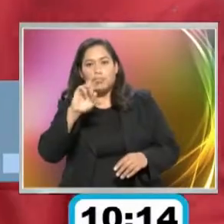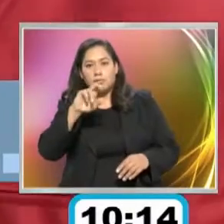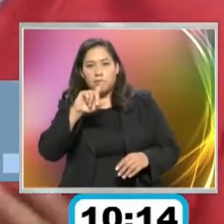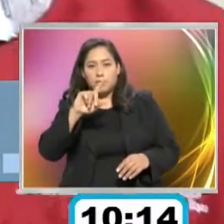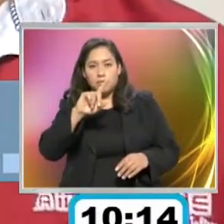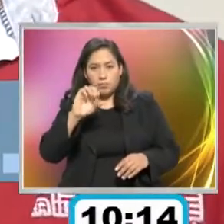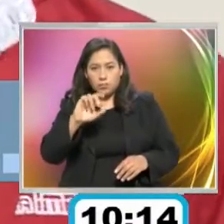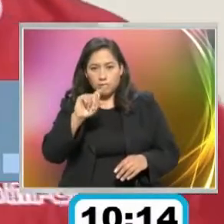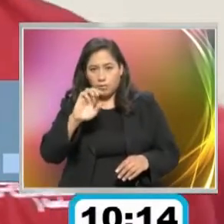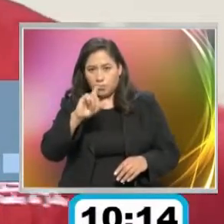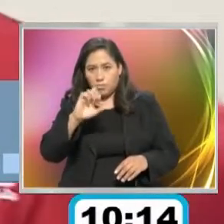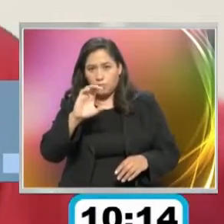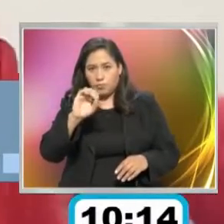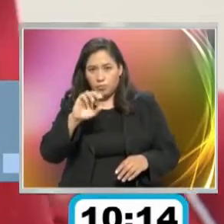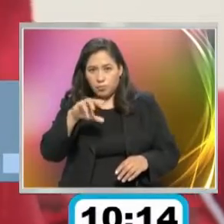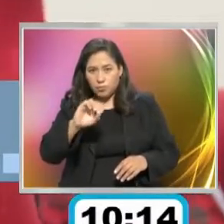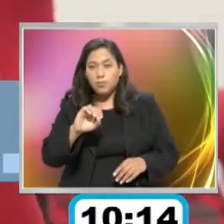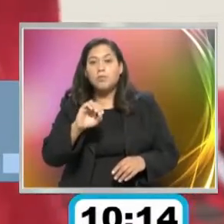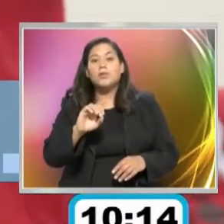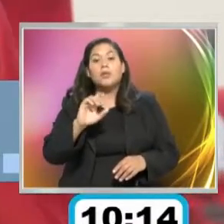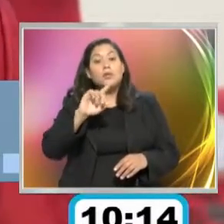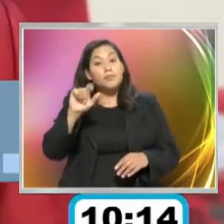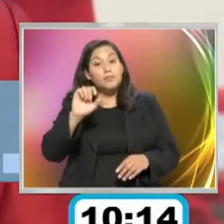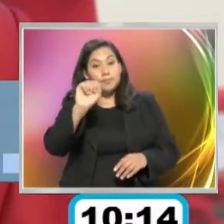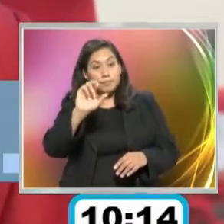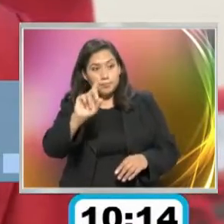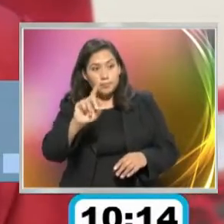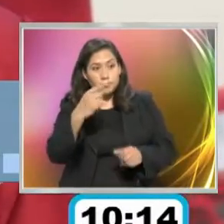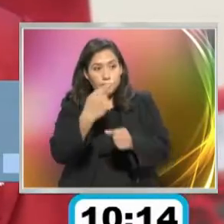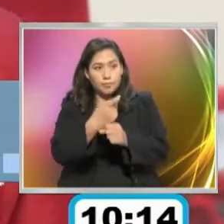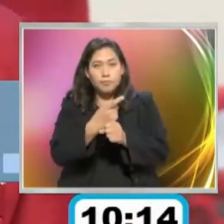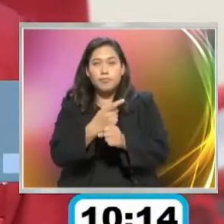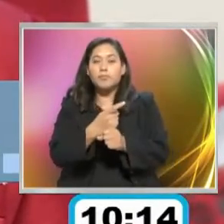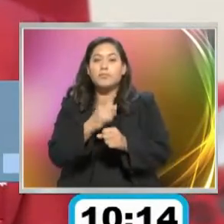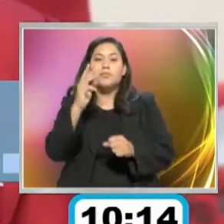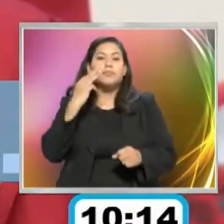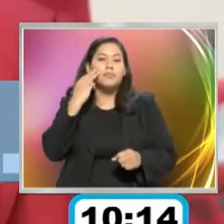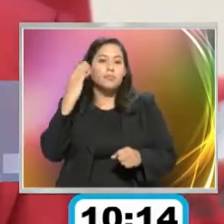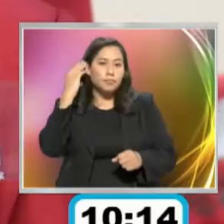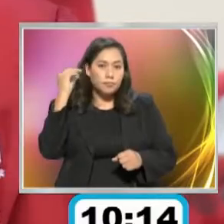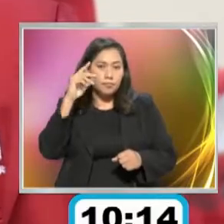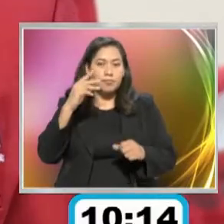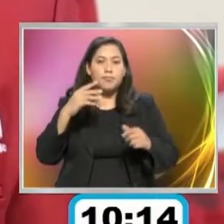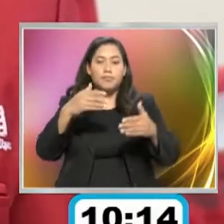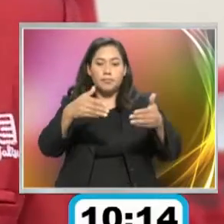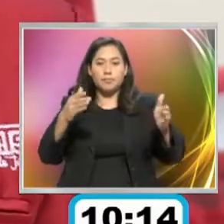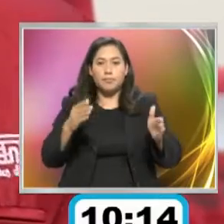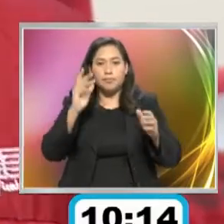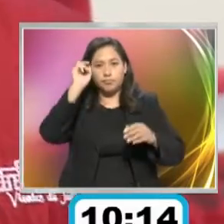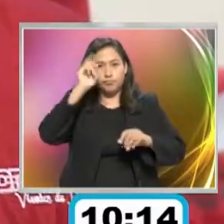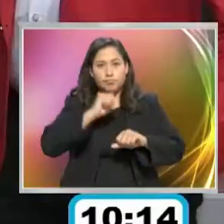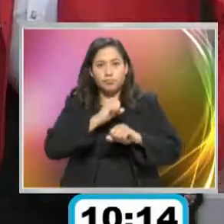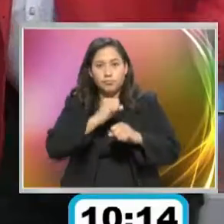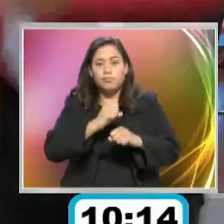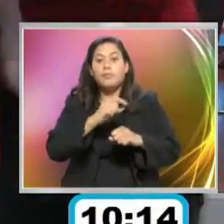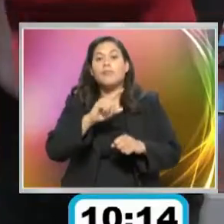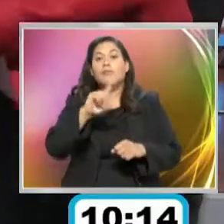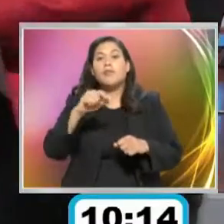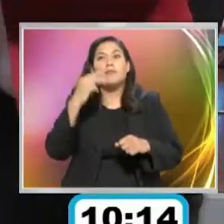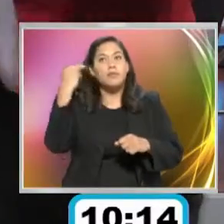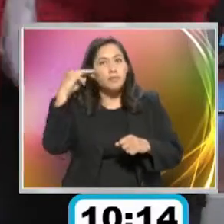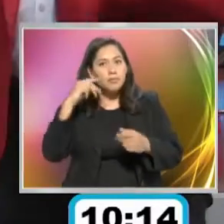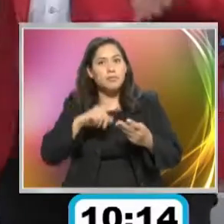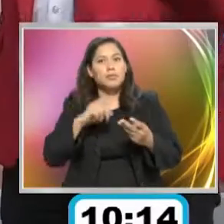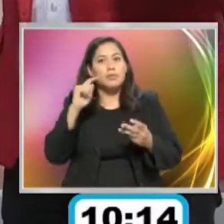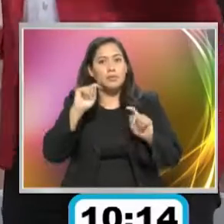Tezonco, de ahí vamos el fin de semana, el sábado, el día primero estamos en Manzanillo, Colima, en el Palenque, y vienen presentaciones en